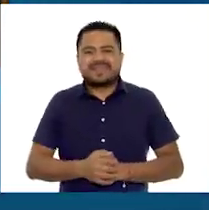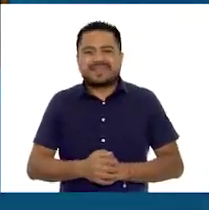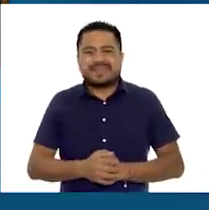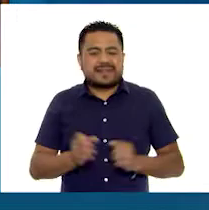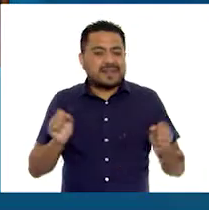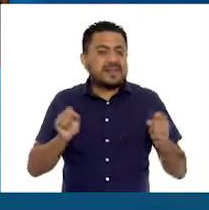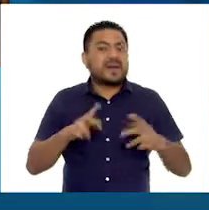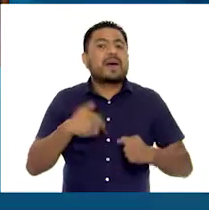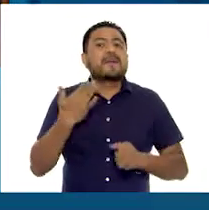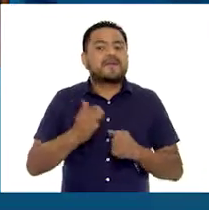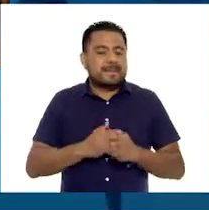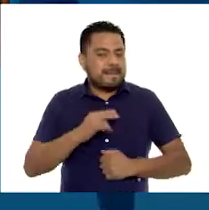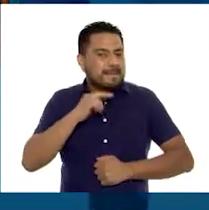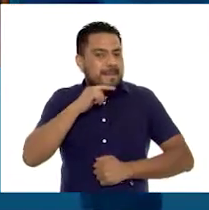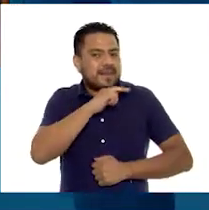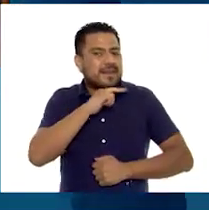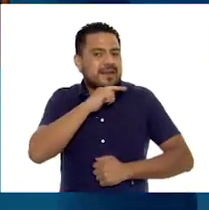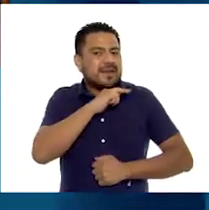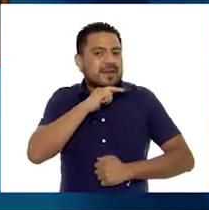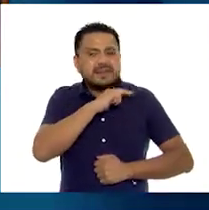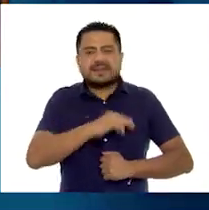nos vemos pronto